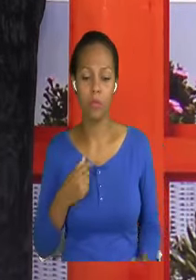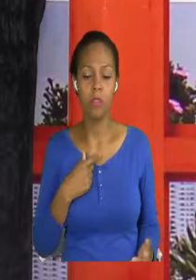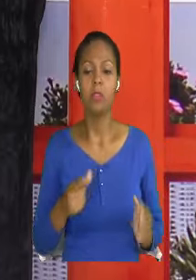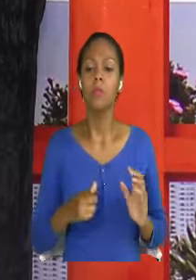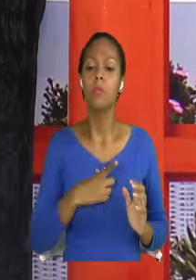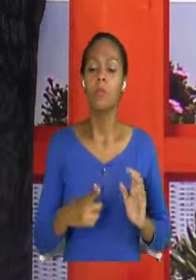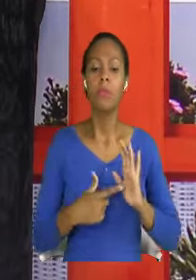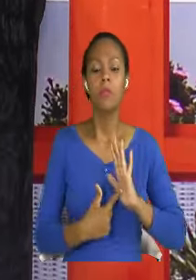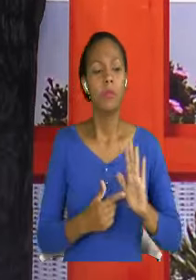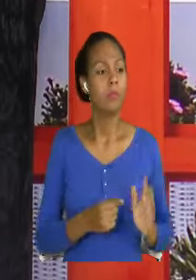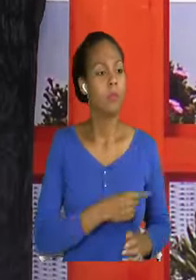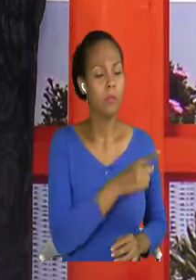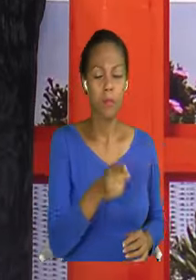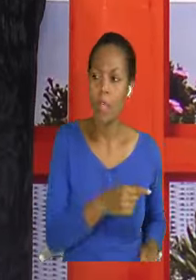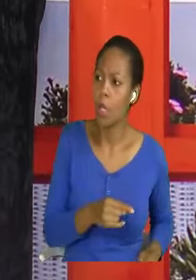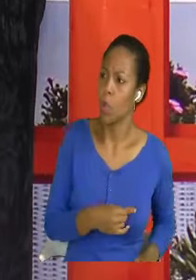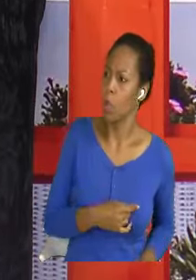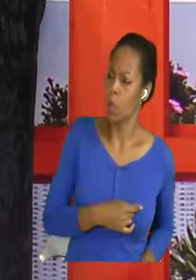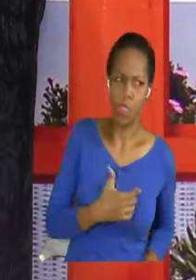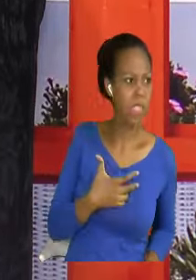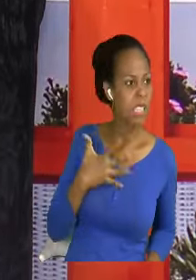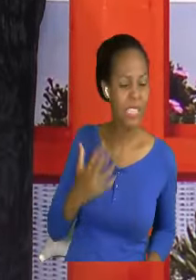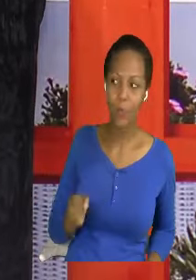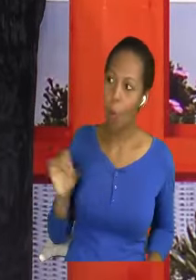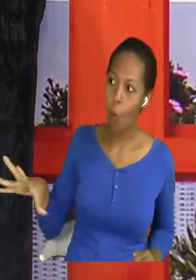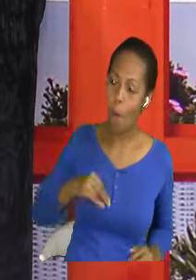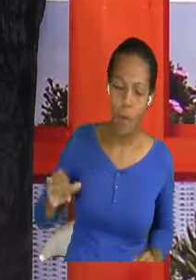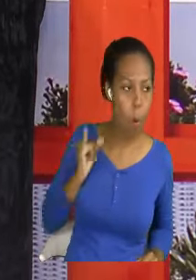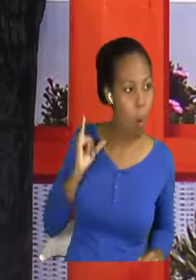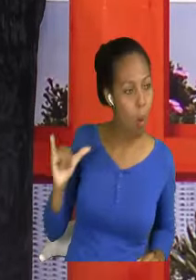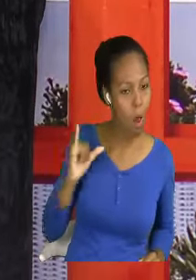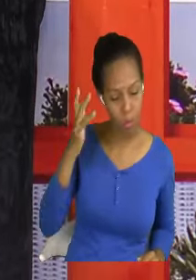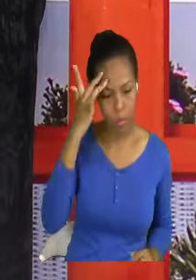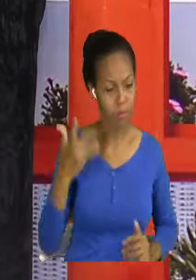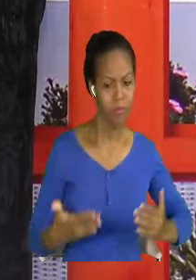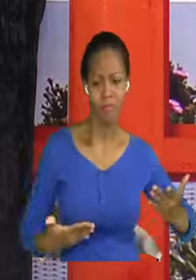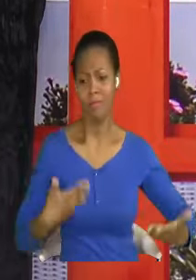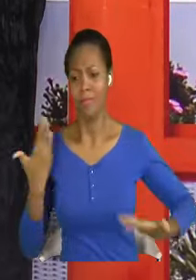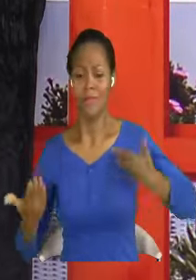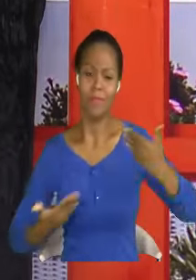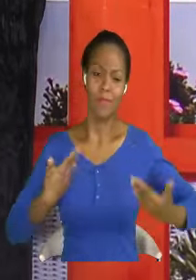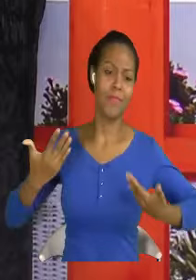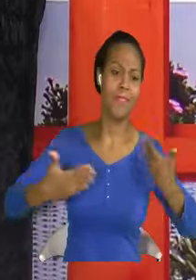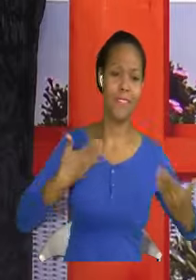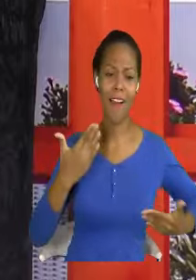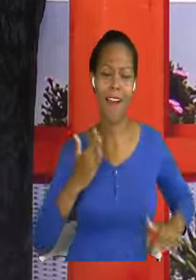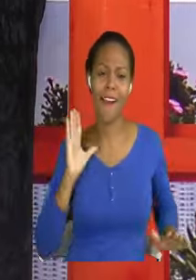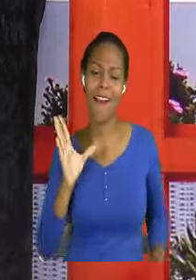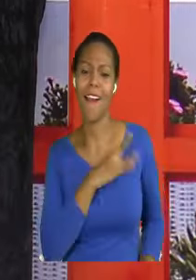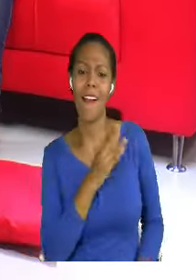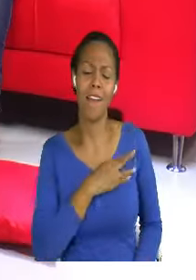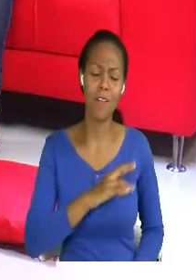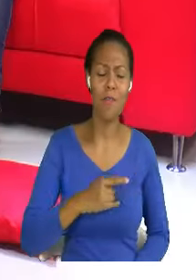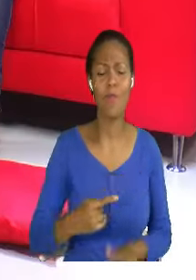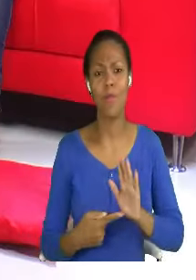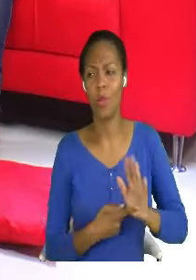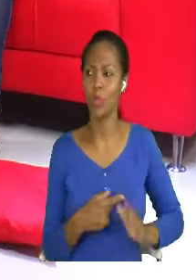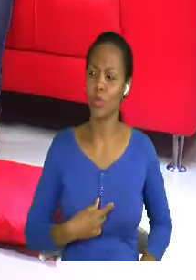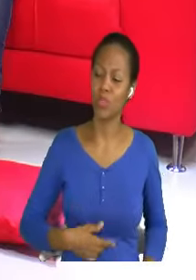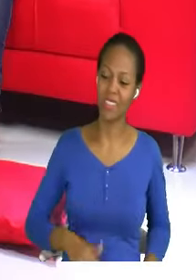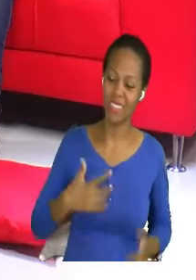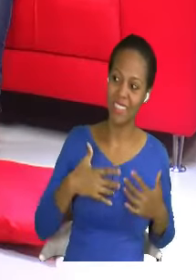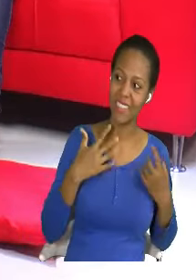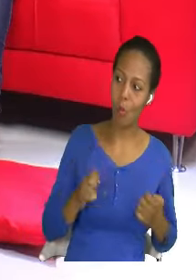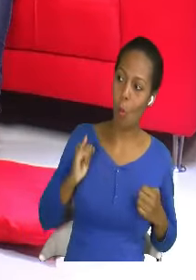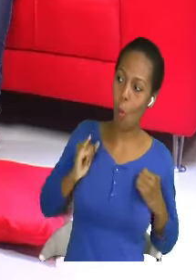que los demás quieren seguir, porque su carisma es tan grande que desean hacer lo que esa persona dice y quieren ser